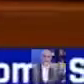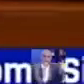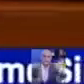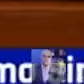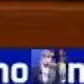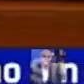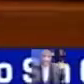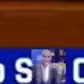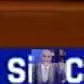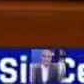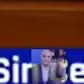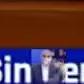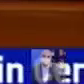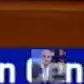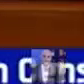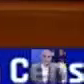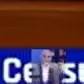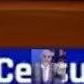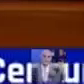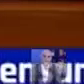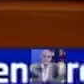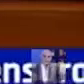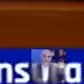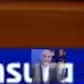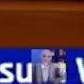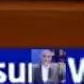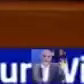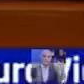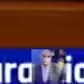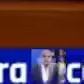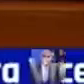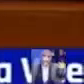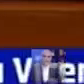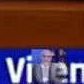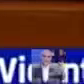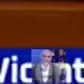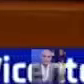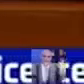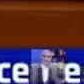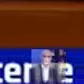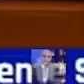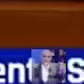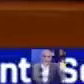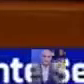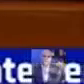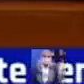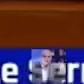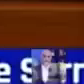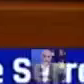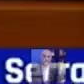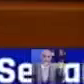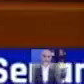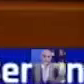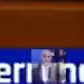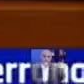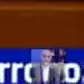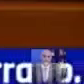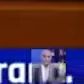seguridad pública se puede argumentar para reservar información